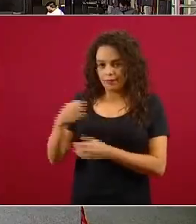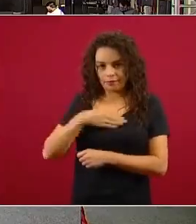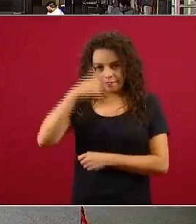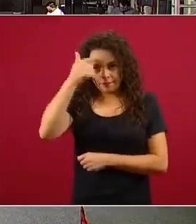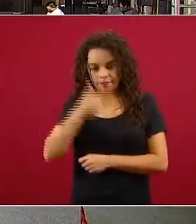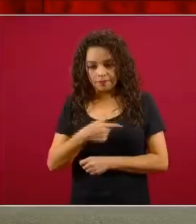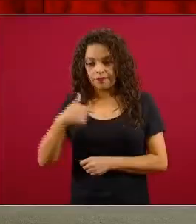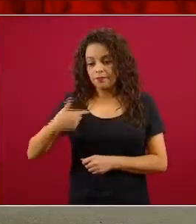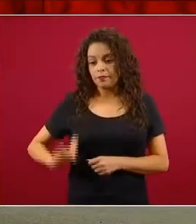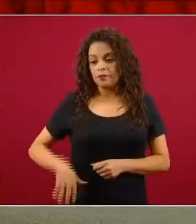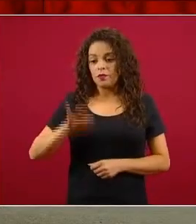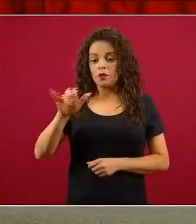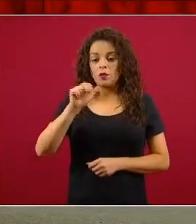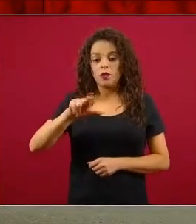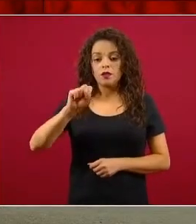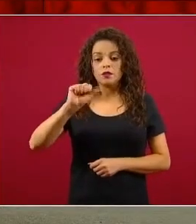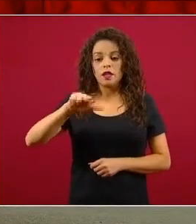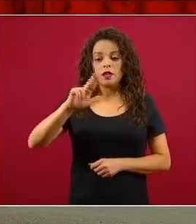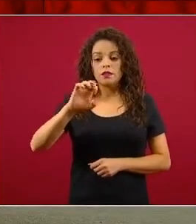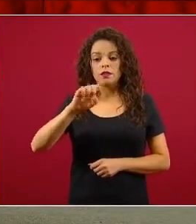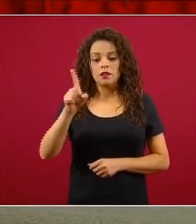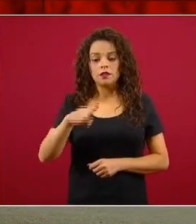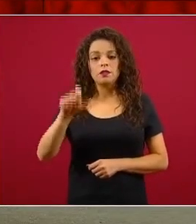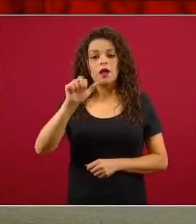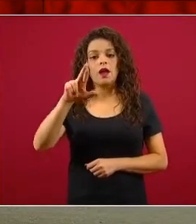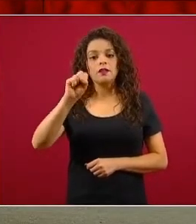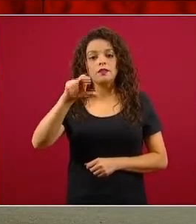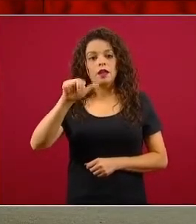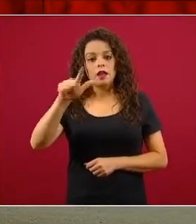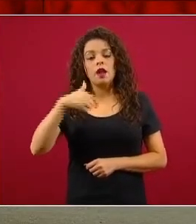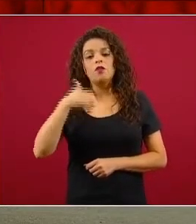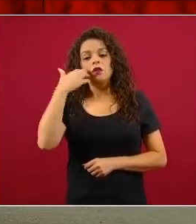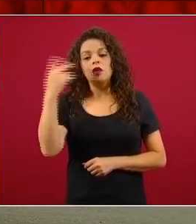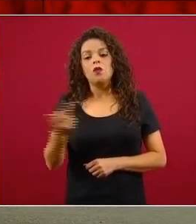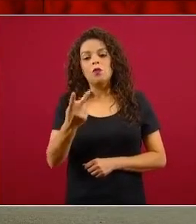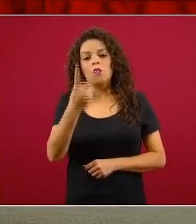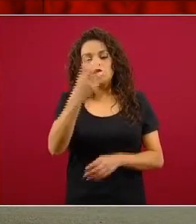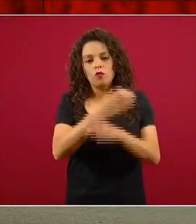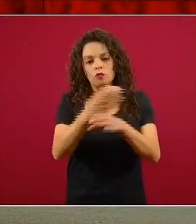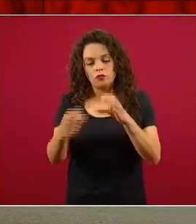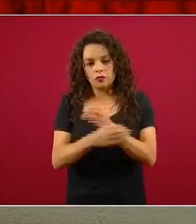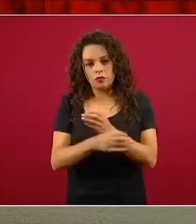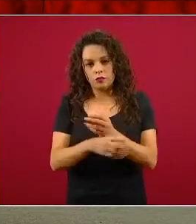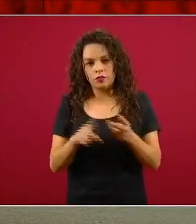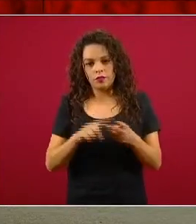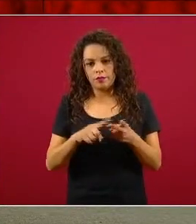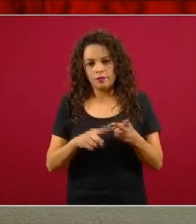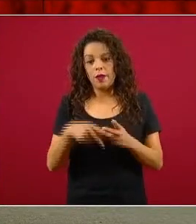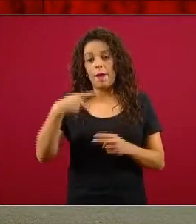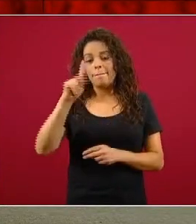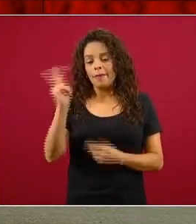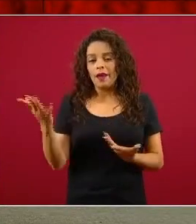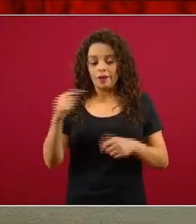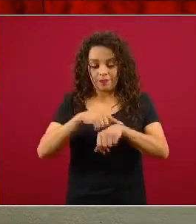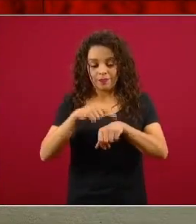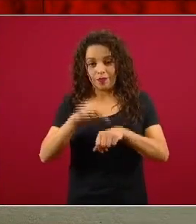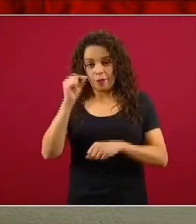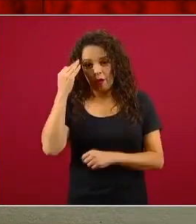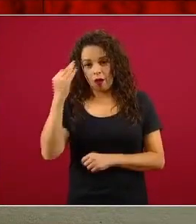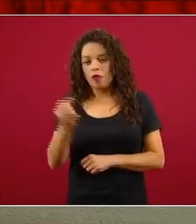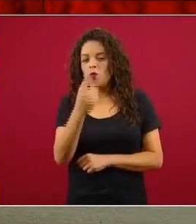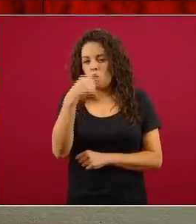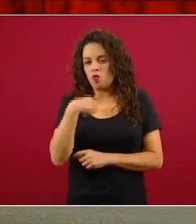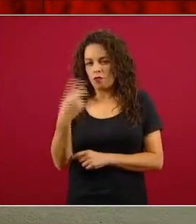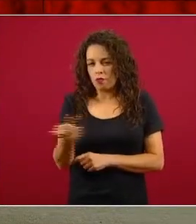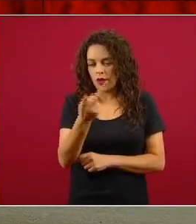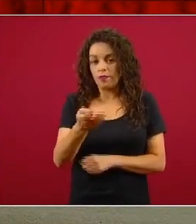Arsenal. Tengo dos preguntas, ojalá, para darle tiempo voy a hacer solamente una. Ahorita en la